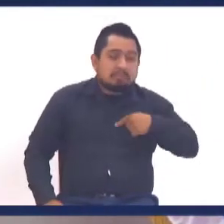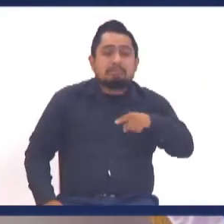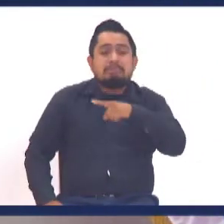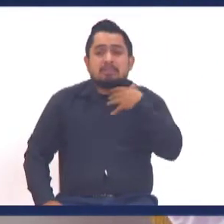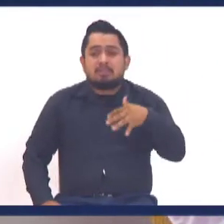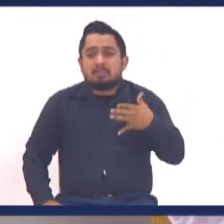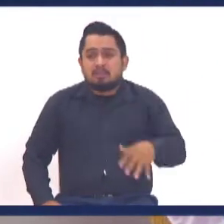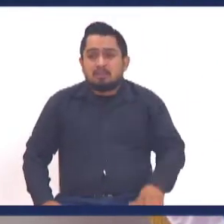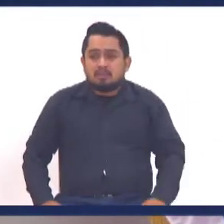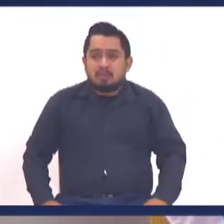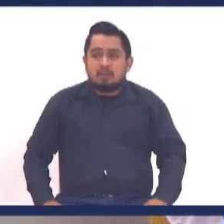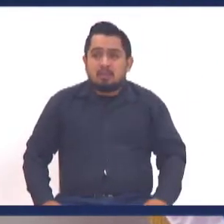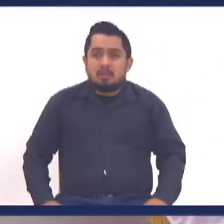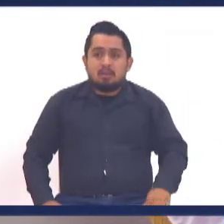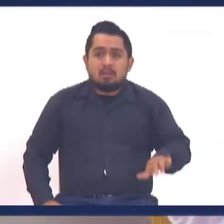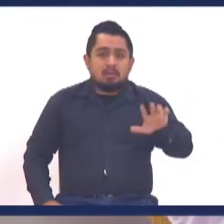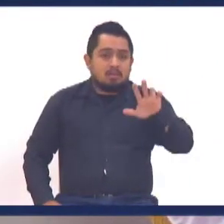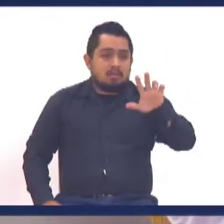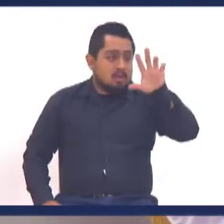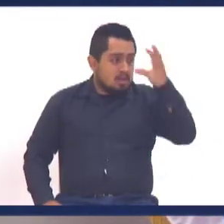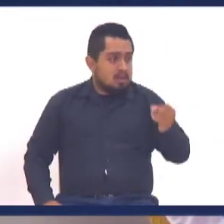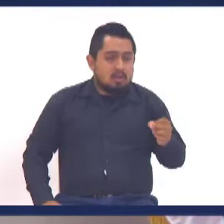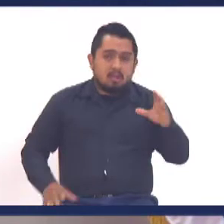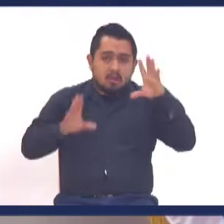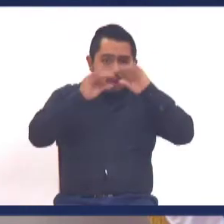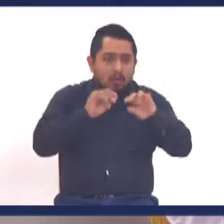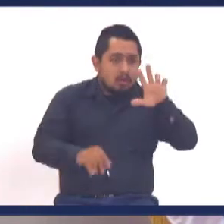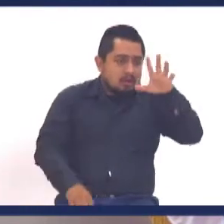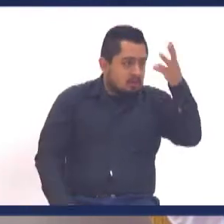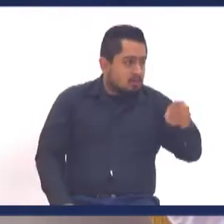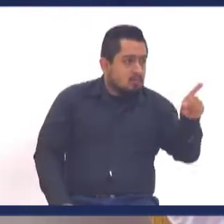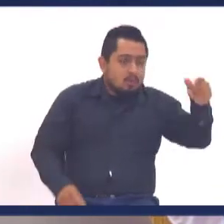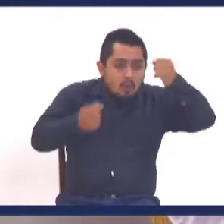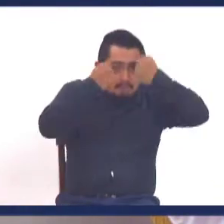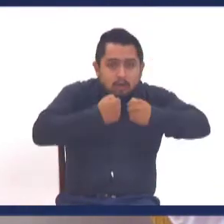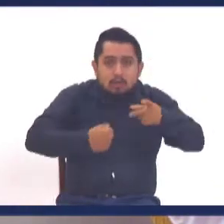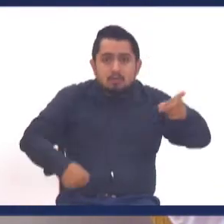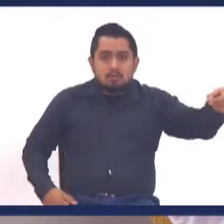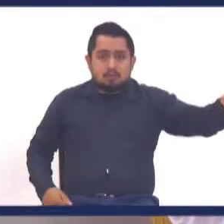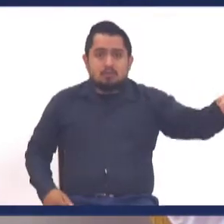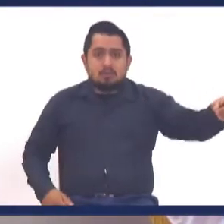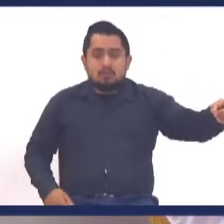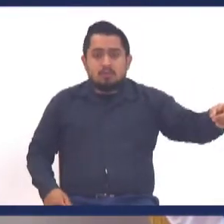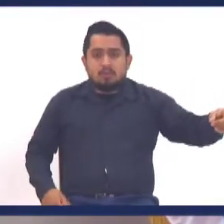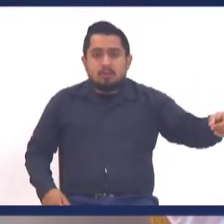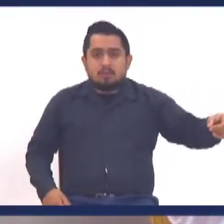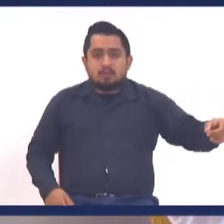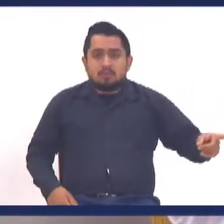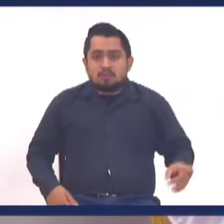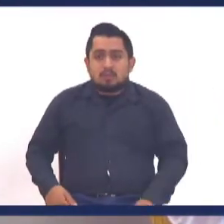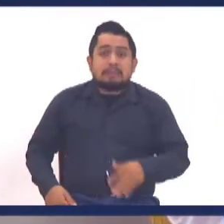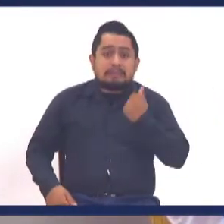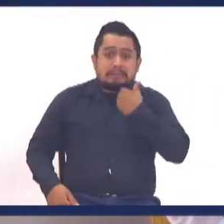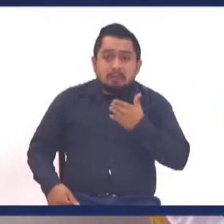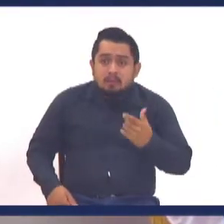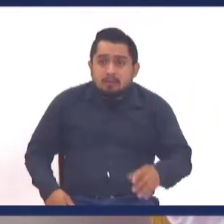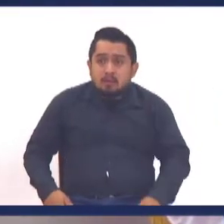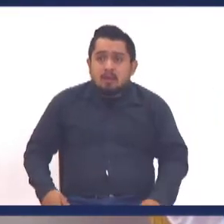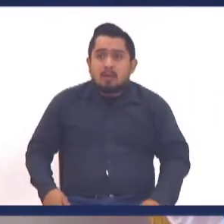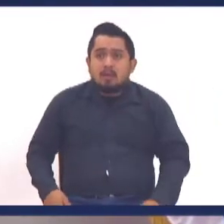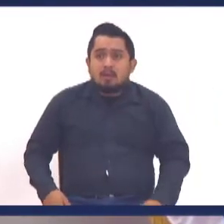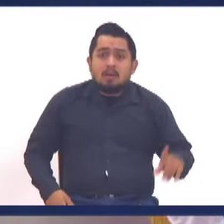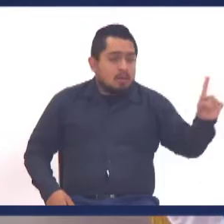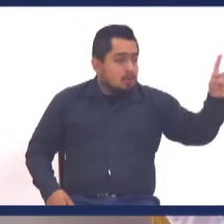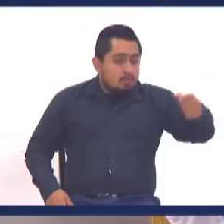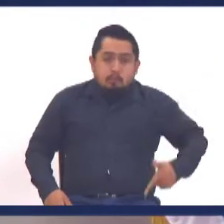sabe con tus 10 de hecho igual que el señor tres días y tres noches por estén bartolinas en bartolinas y que sucedió pero un